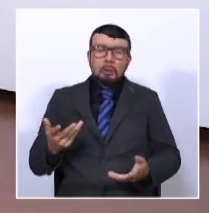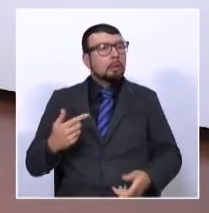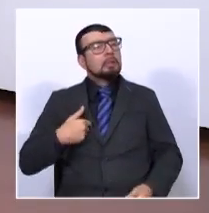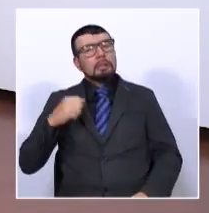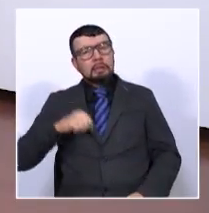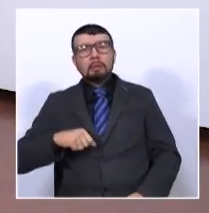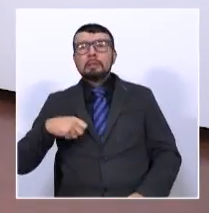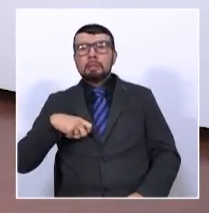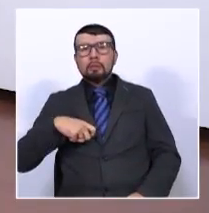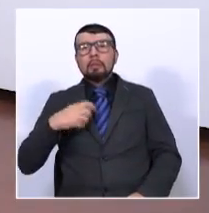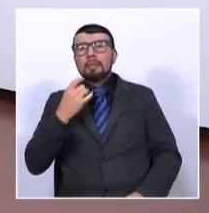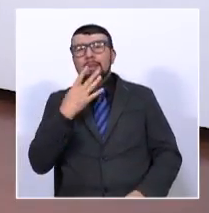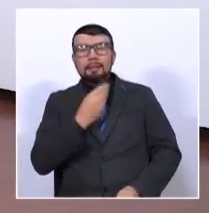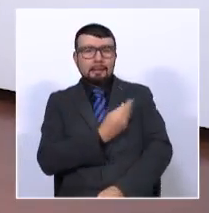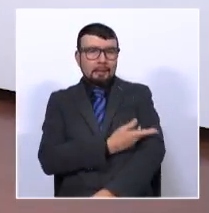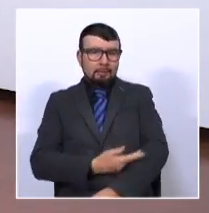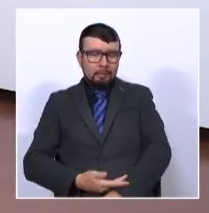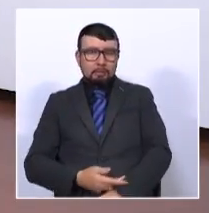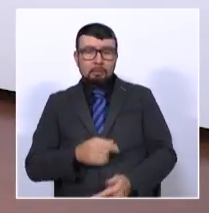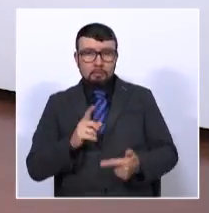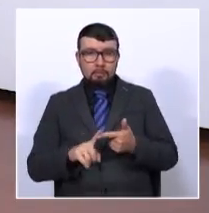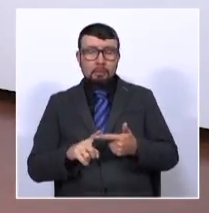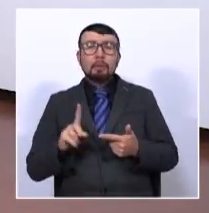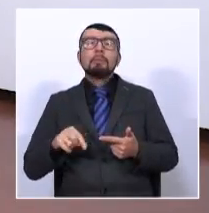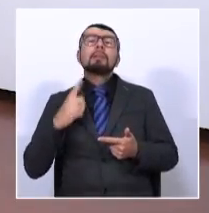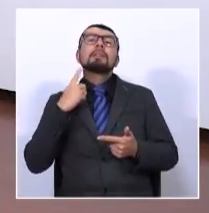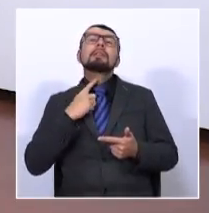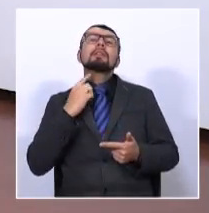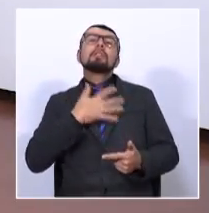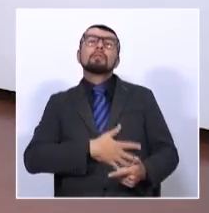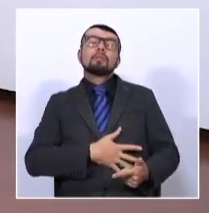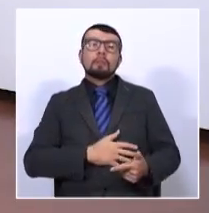diabetes y de tiroides,